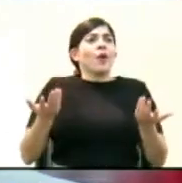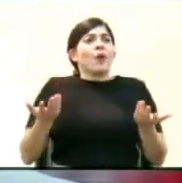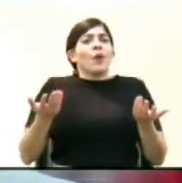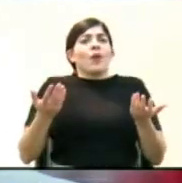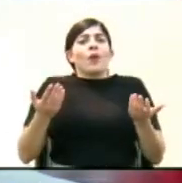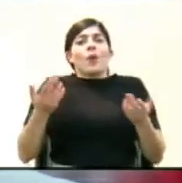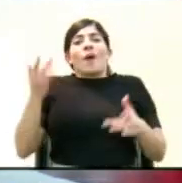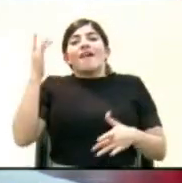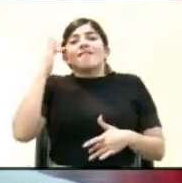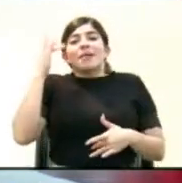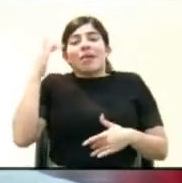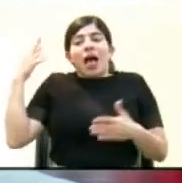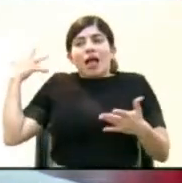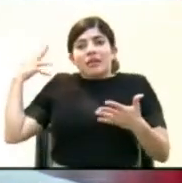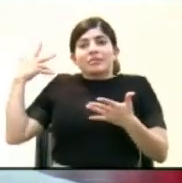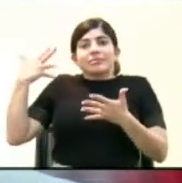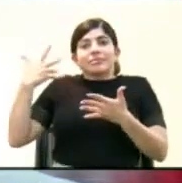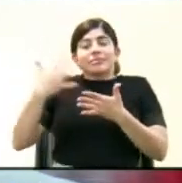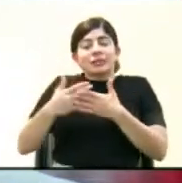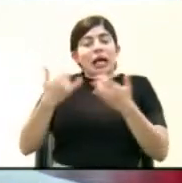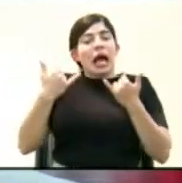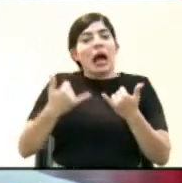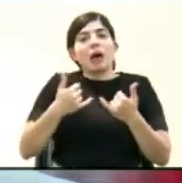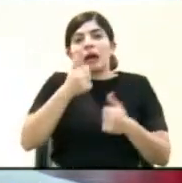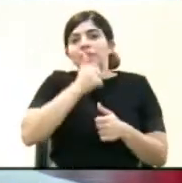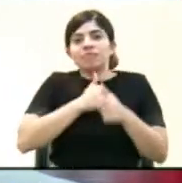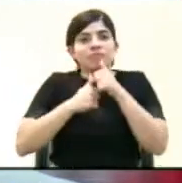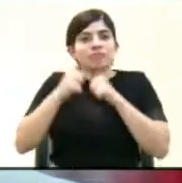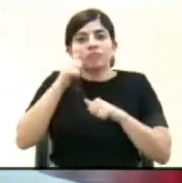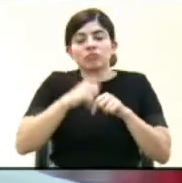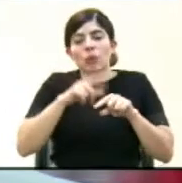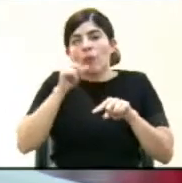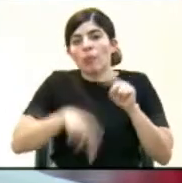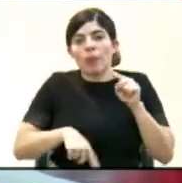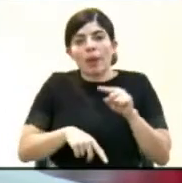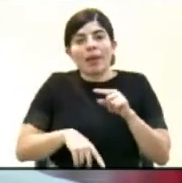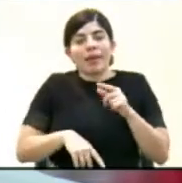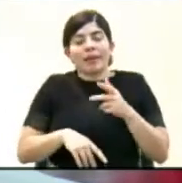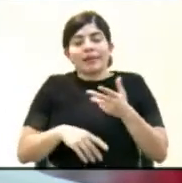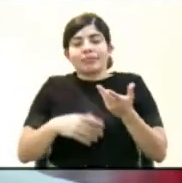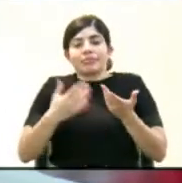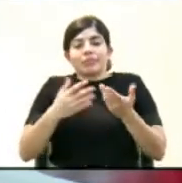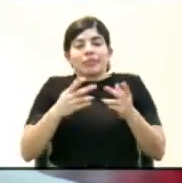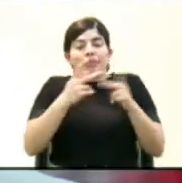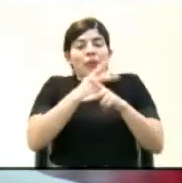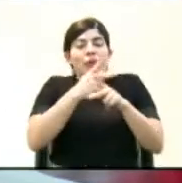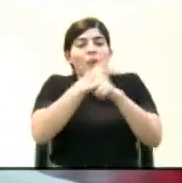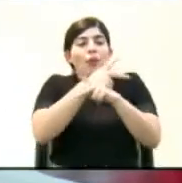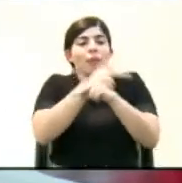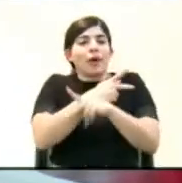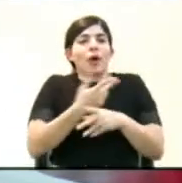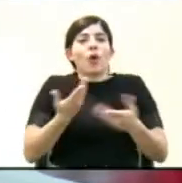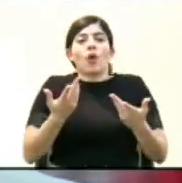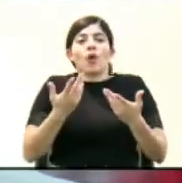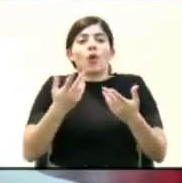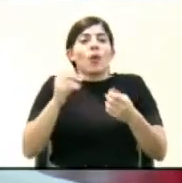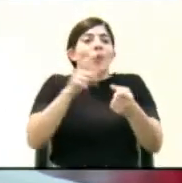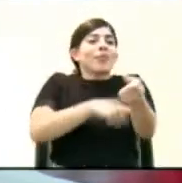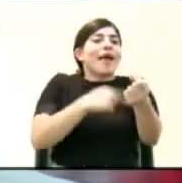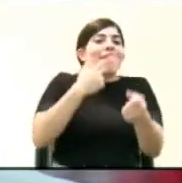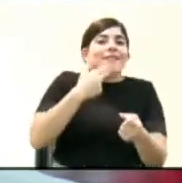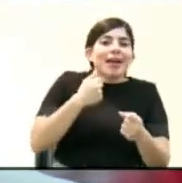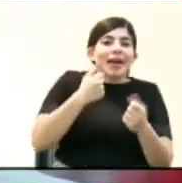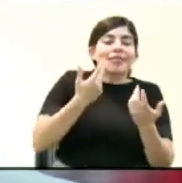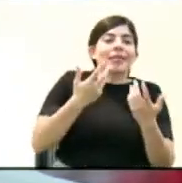tenemos enfermedades crónicas que han llegado a un nivel tal vez de evolución, que están descompensándose,